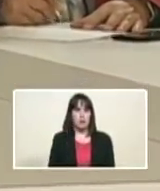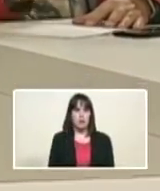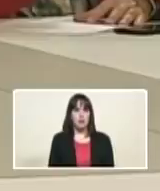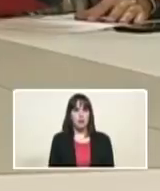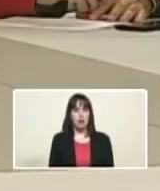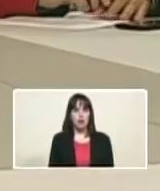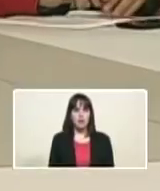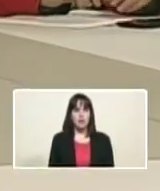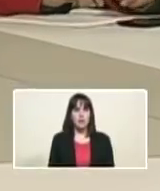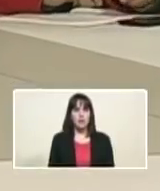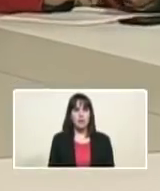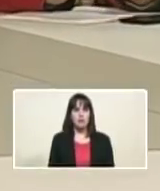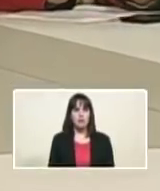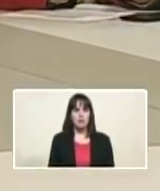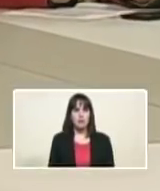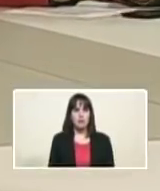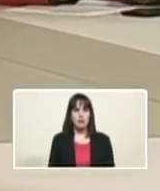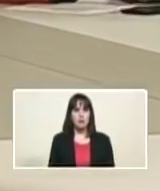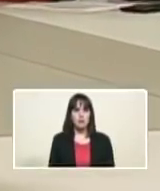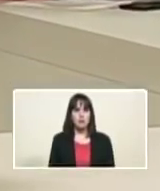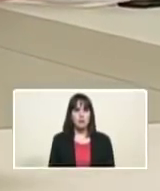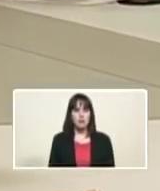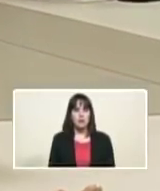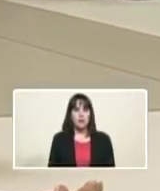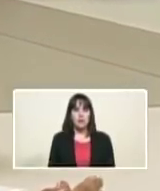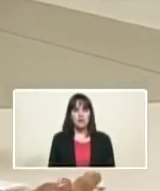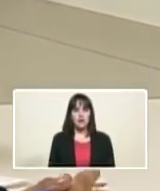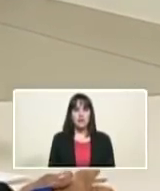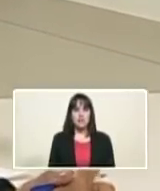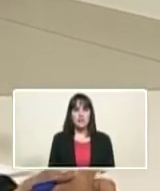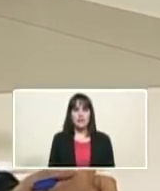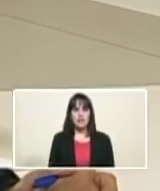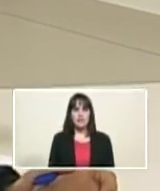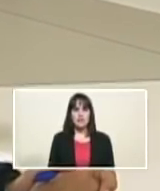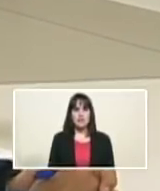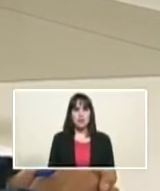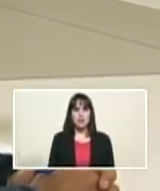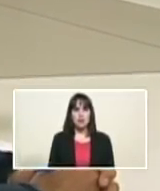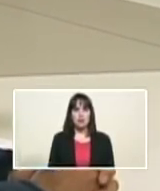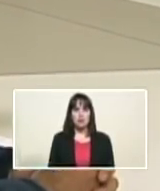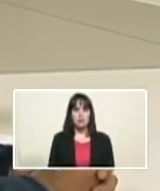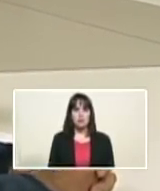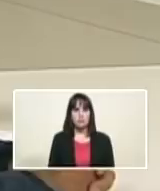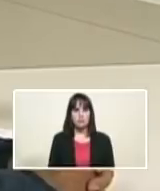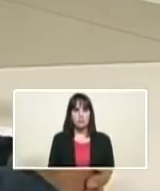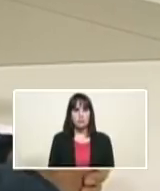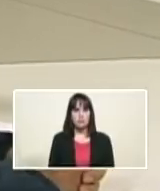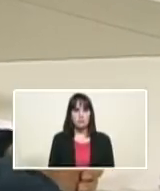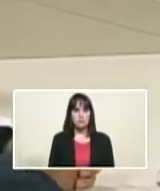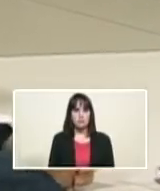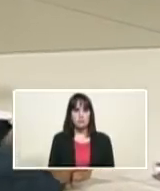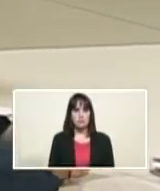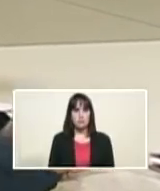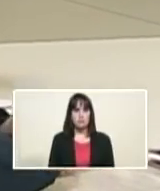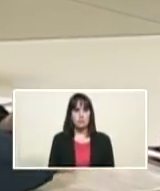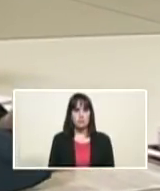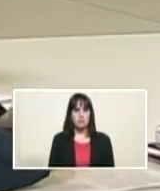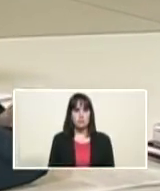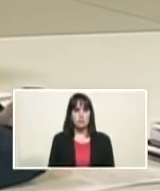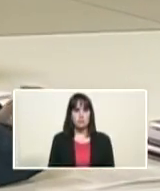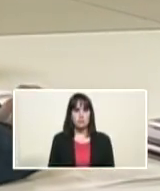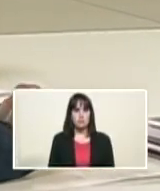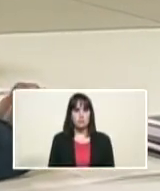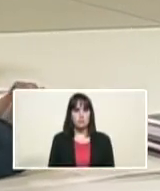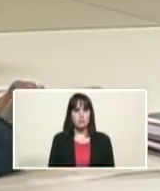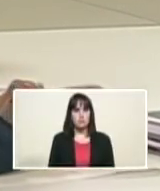las grandes misiones, las misiones, la defensa de la estabilidad laboral,